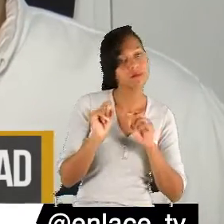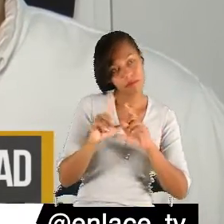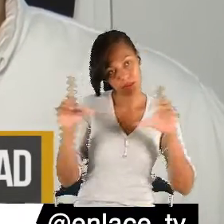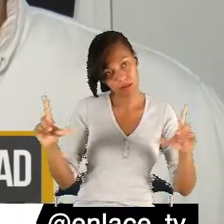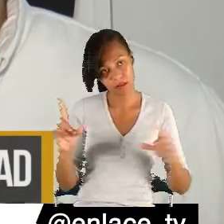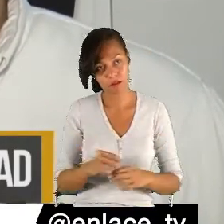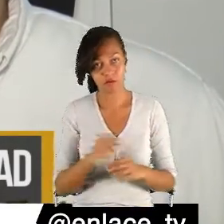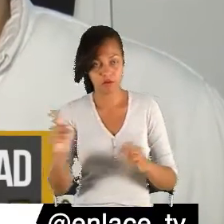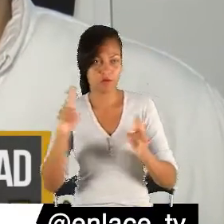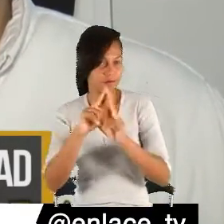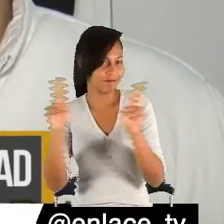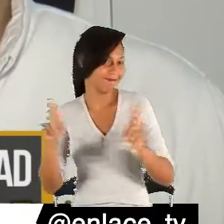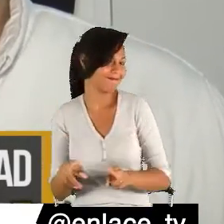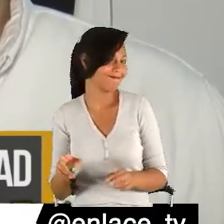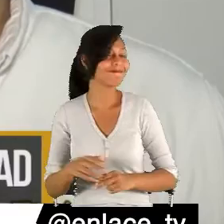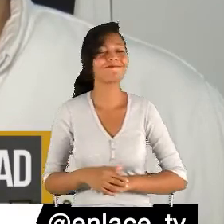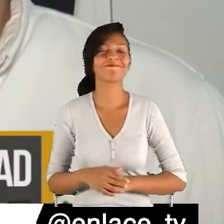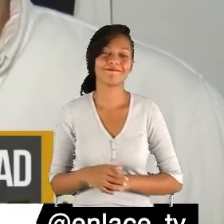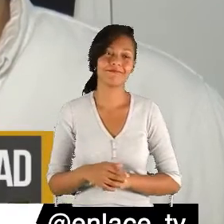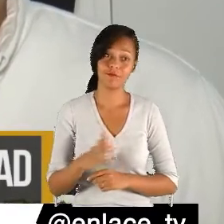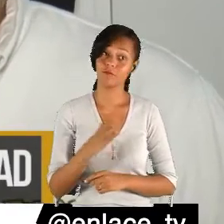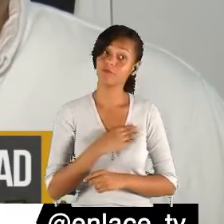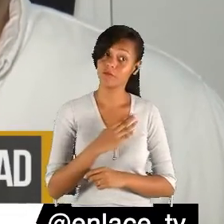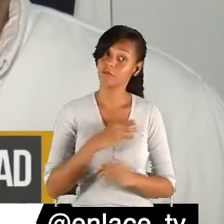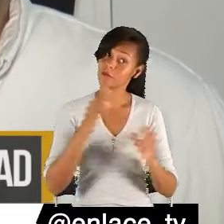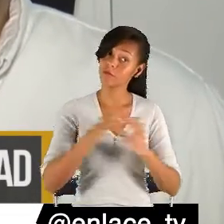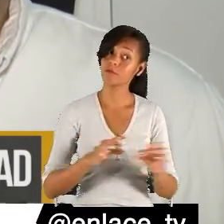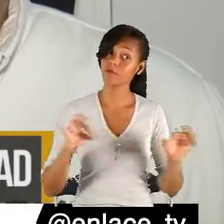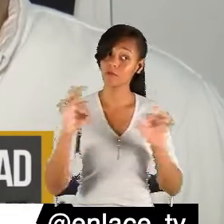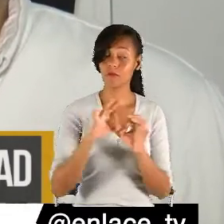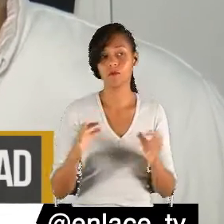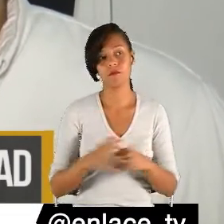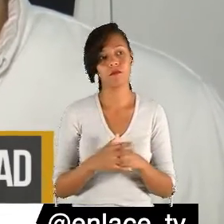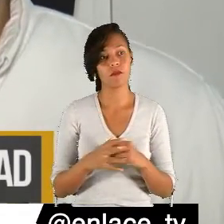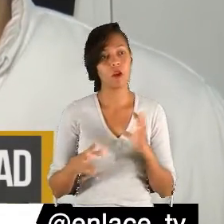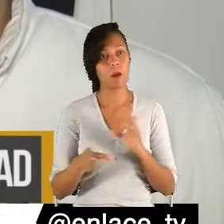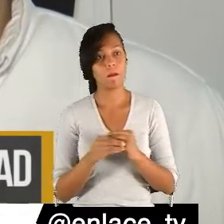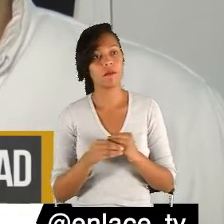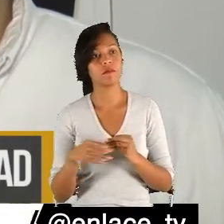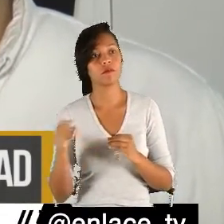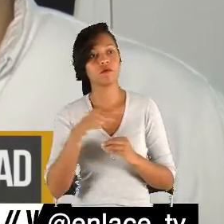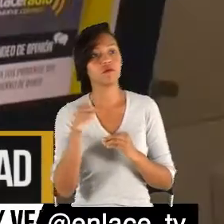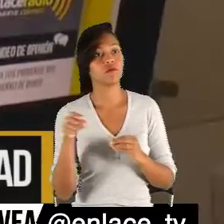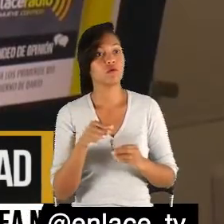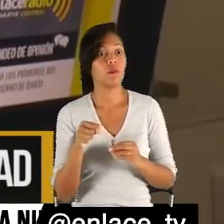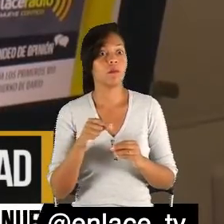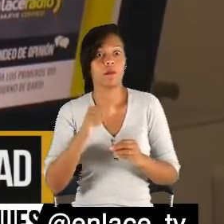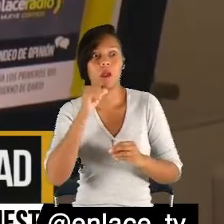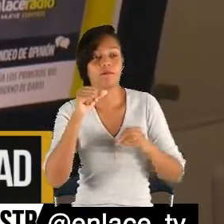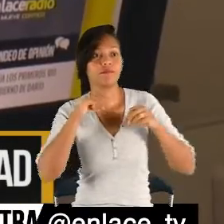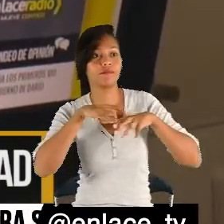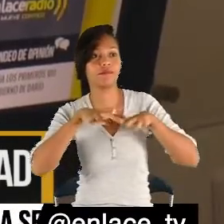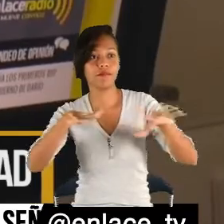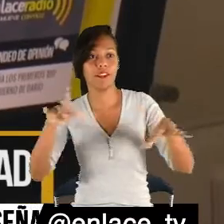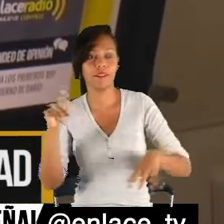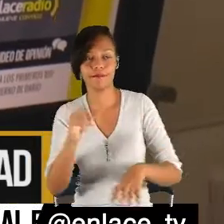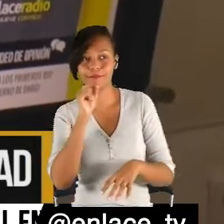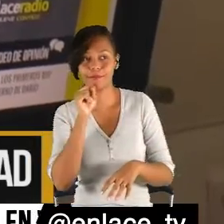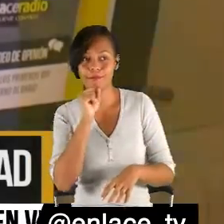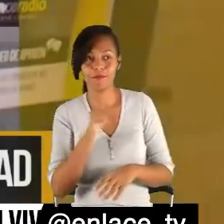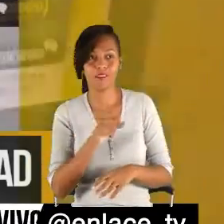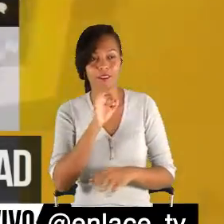entonces esto esta es una cifra bastante importante y una cifra que es récord digamos en la región en www punto en la